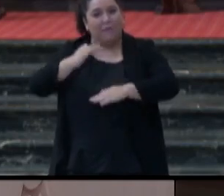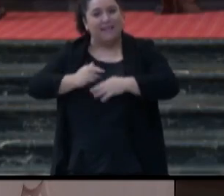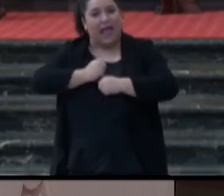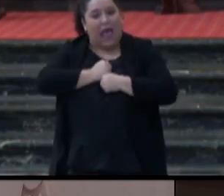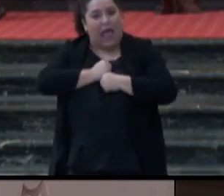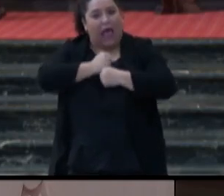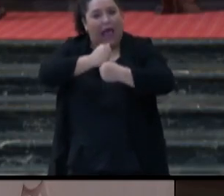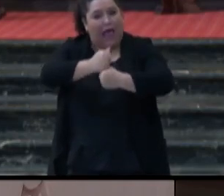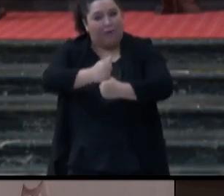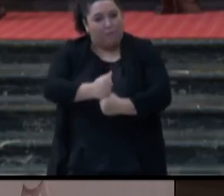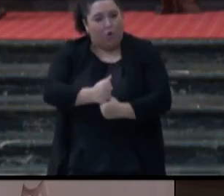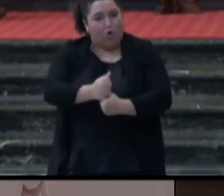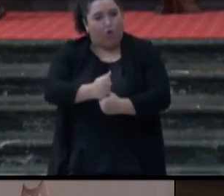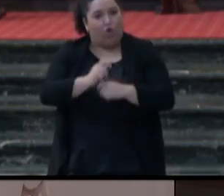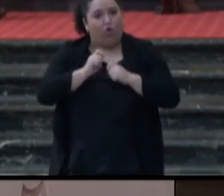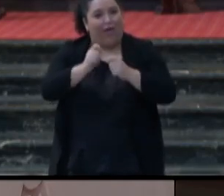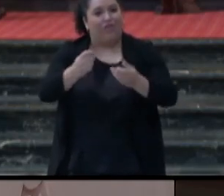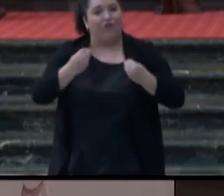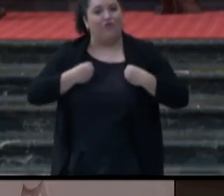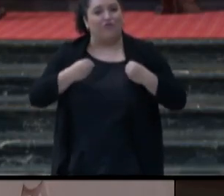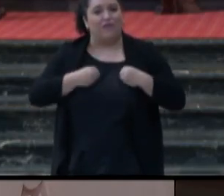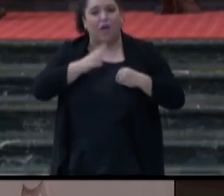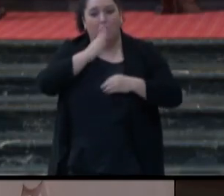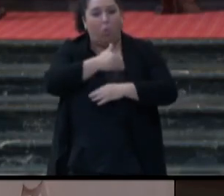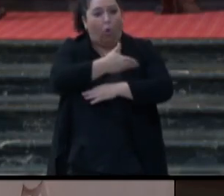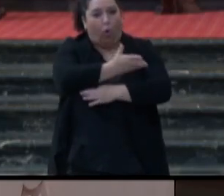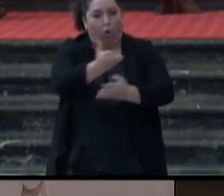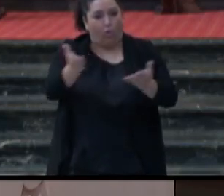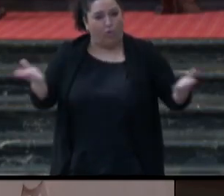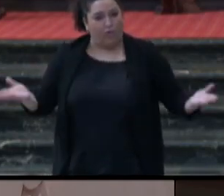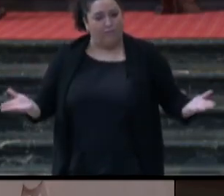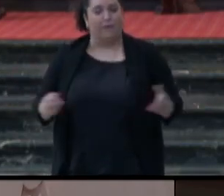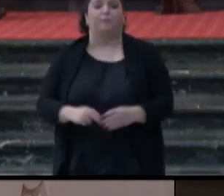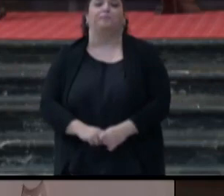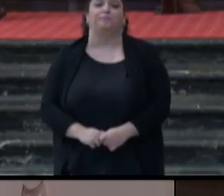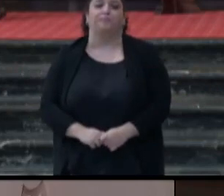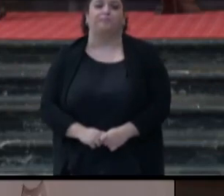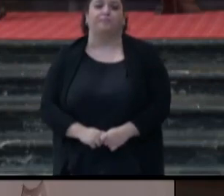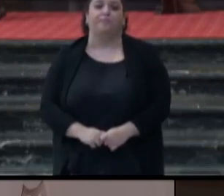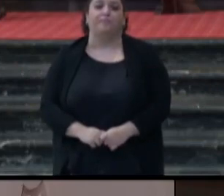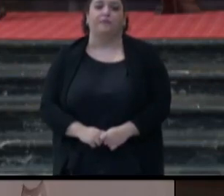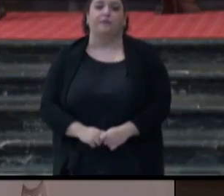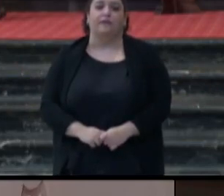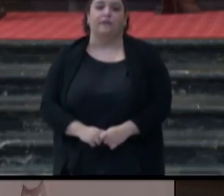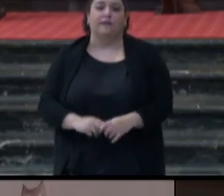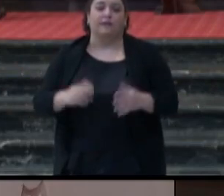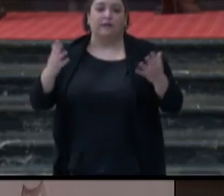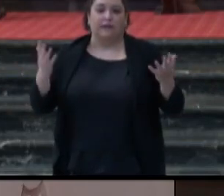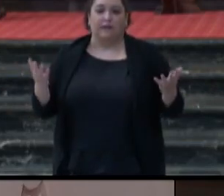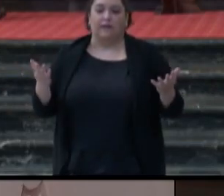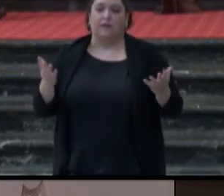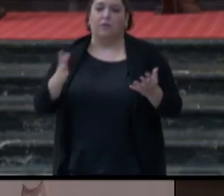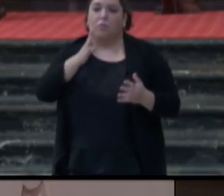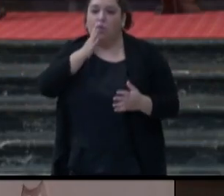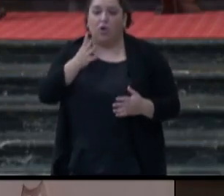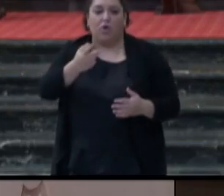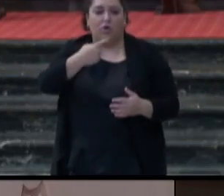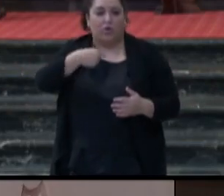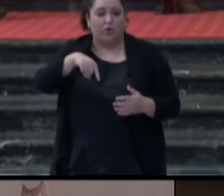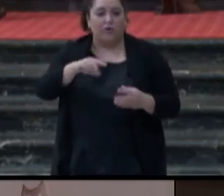gastando su vida por los demás en cualquiera de las vocaciones o Estados